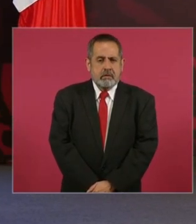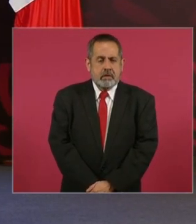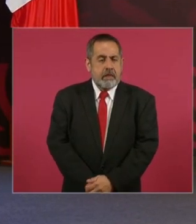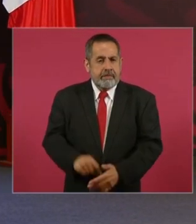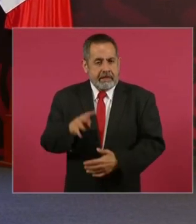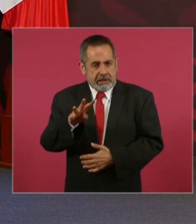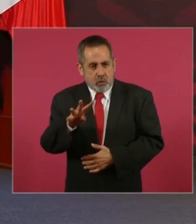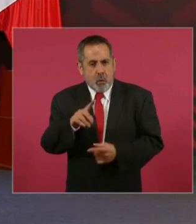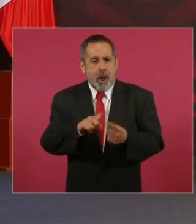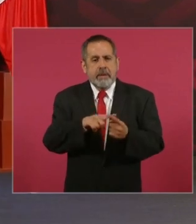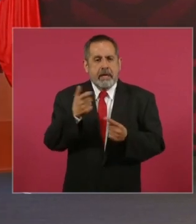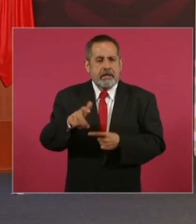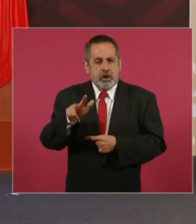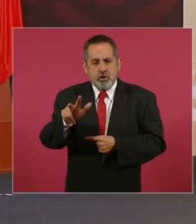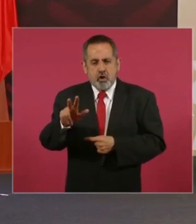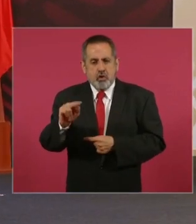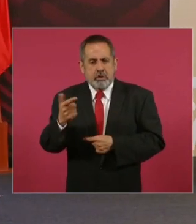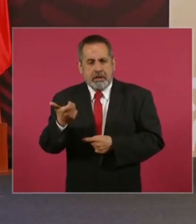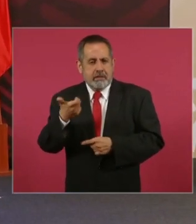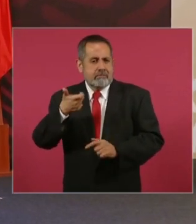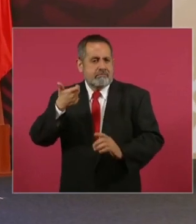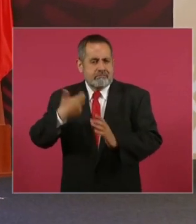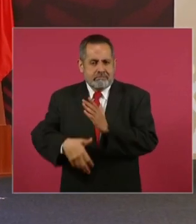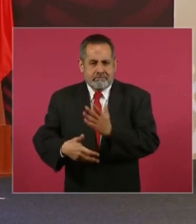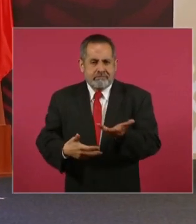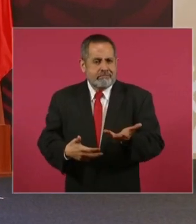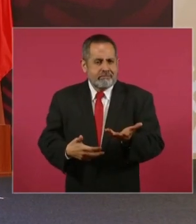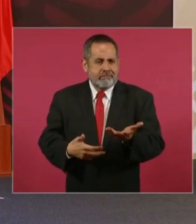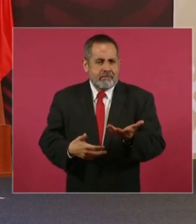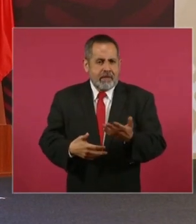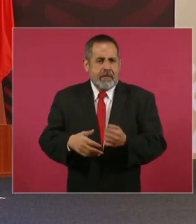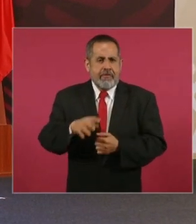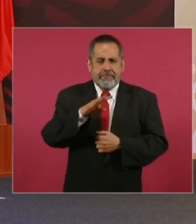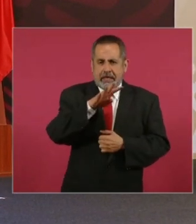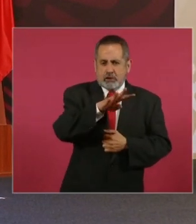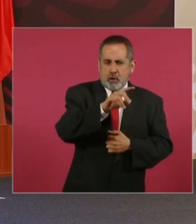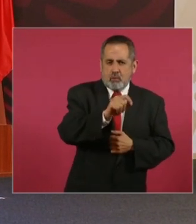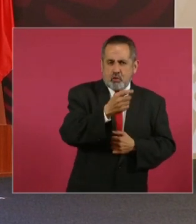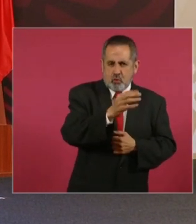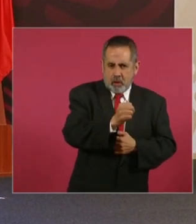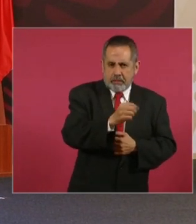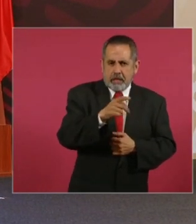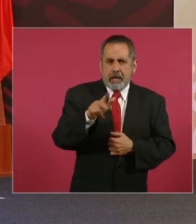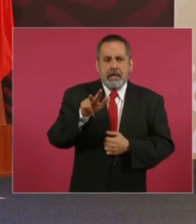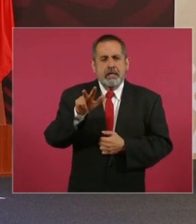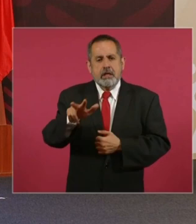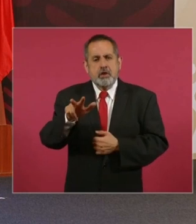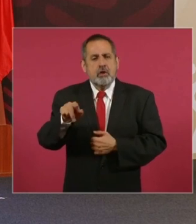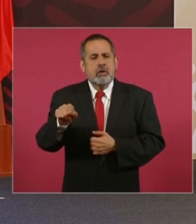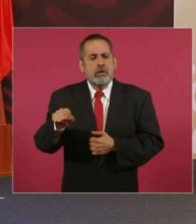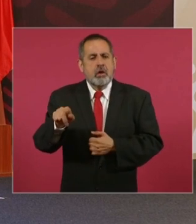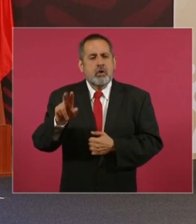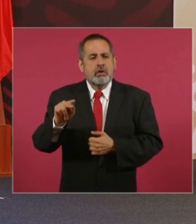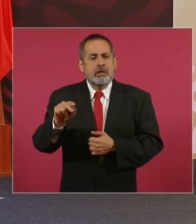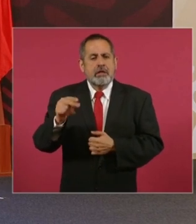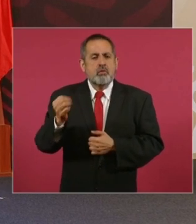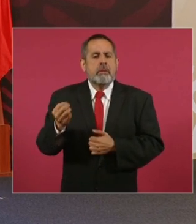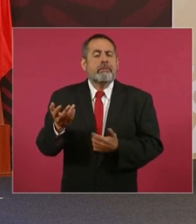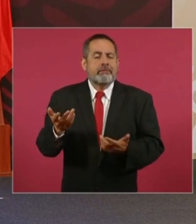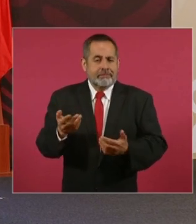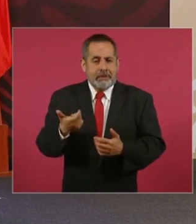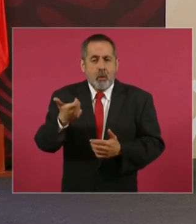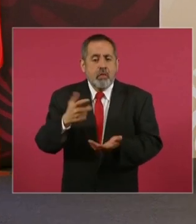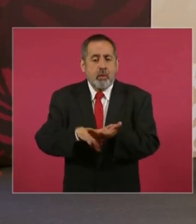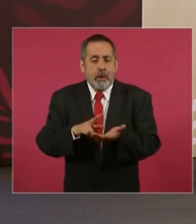y 18, 83. 19, 9 y 18, 89.